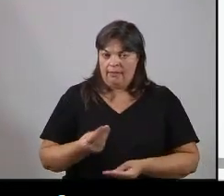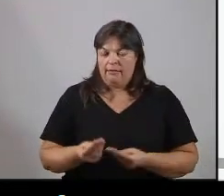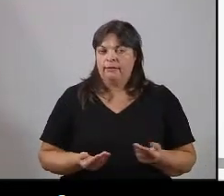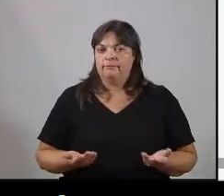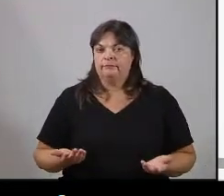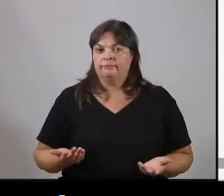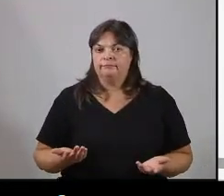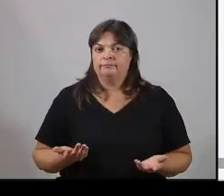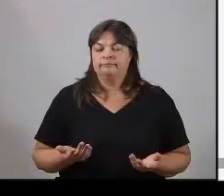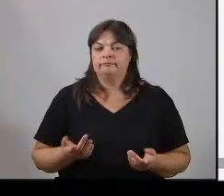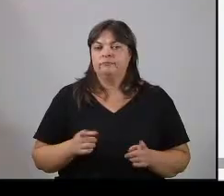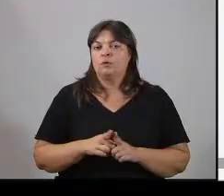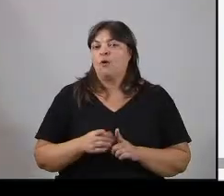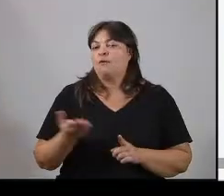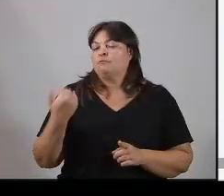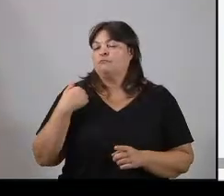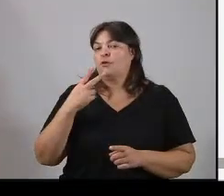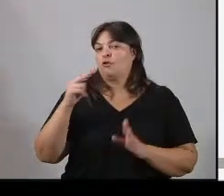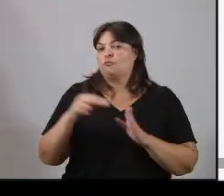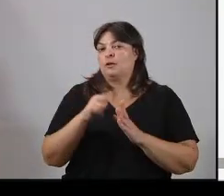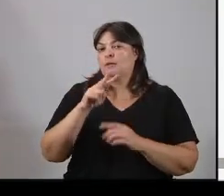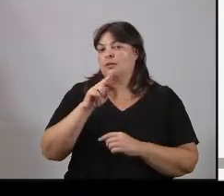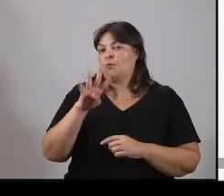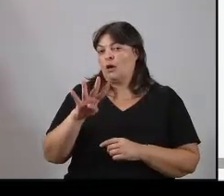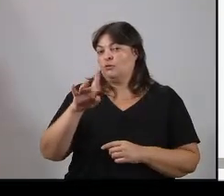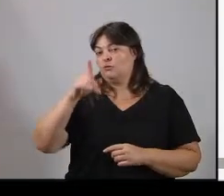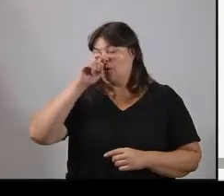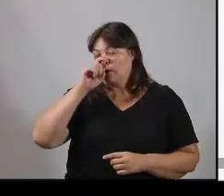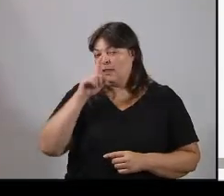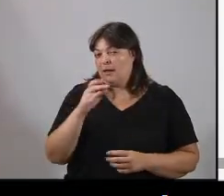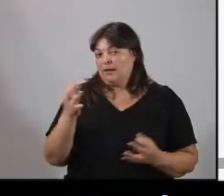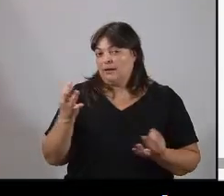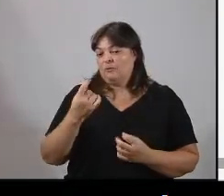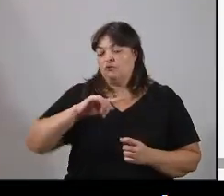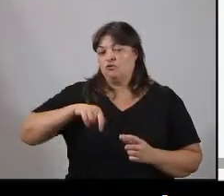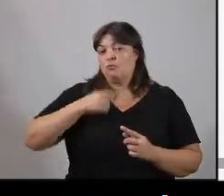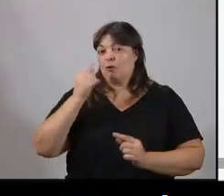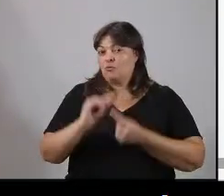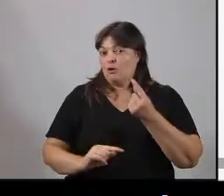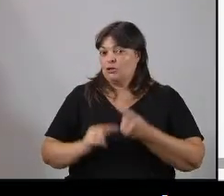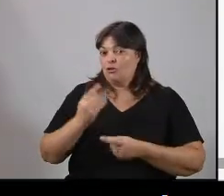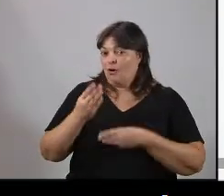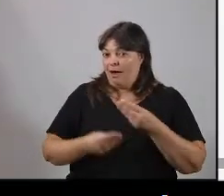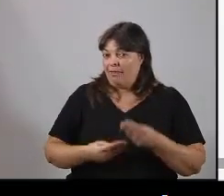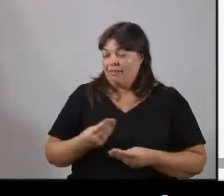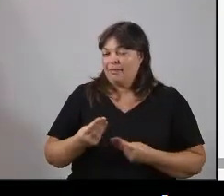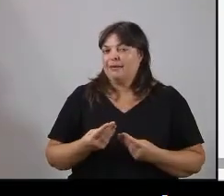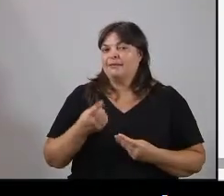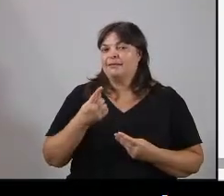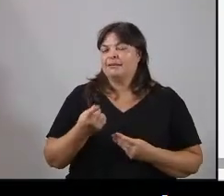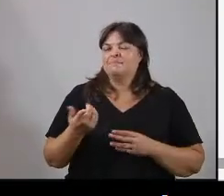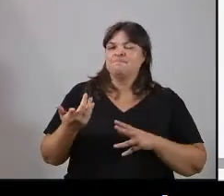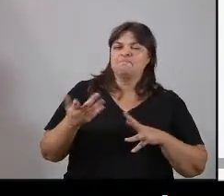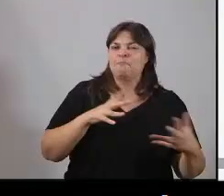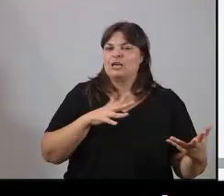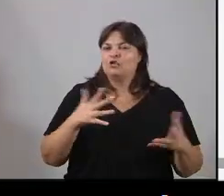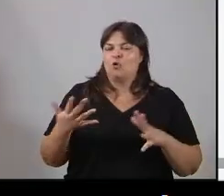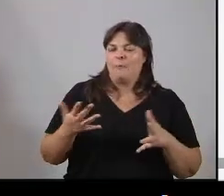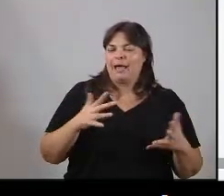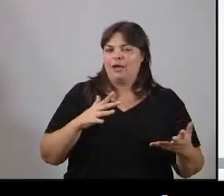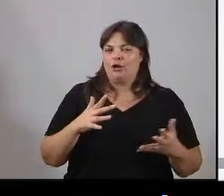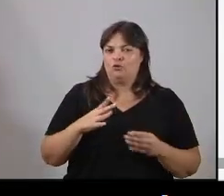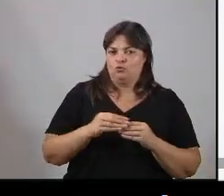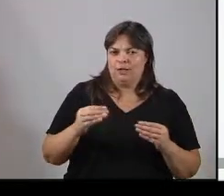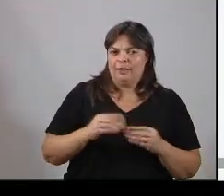pasado como en el año 2024, recuerdan que cuando elaboramos el presupuesto tuvimos que utilizar estimaciones del AIREF.